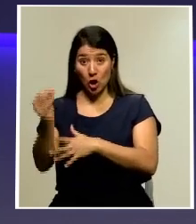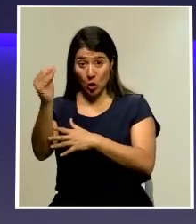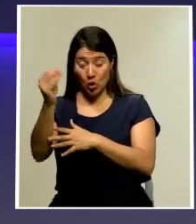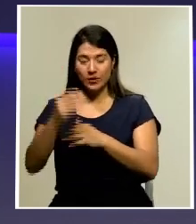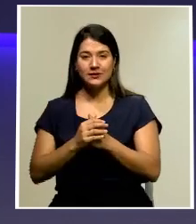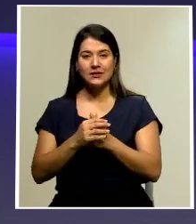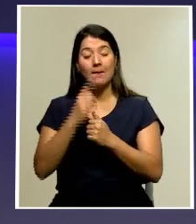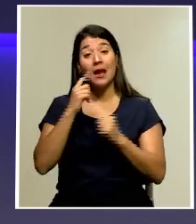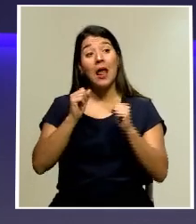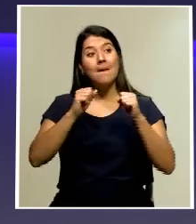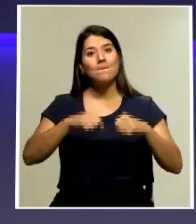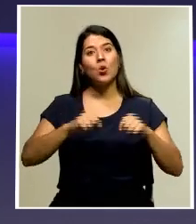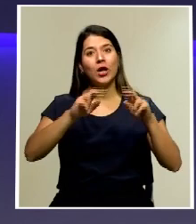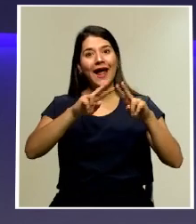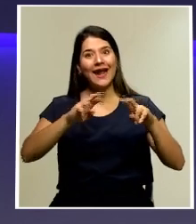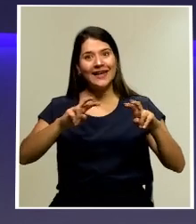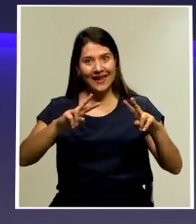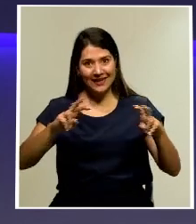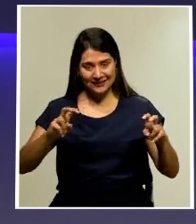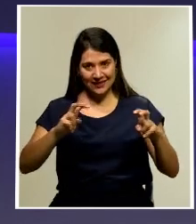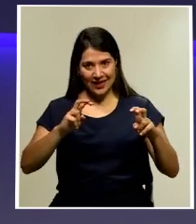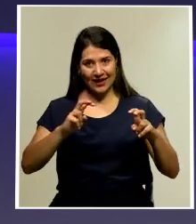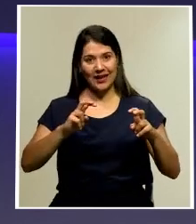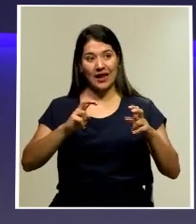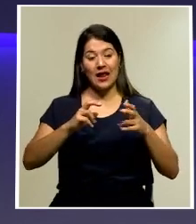post-elección interna del PLN